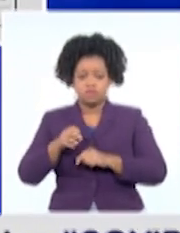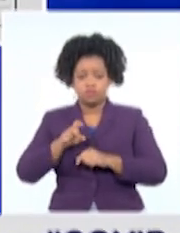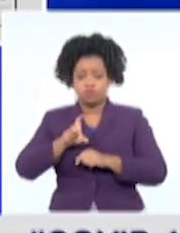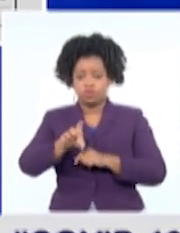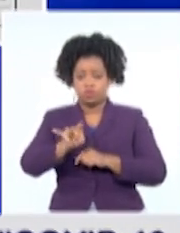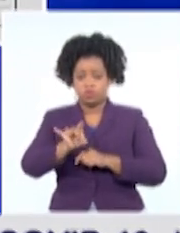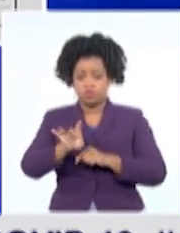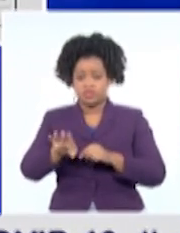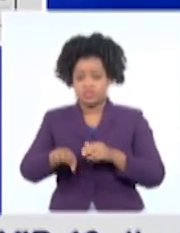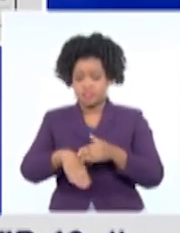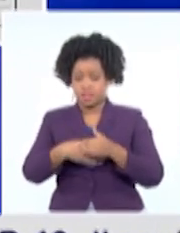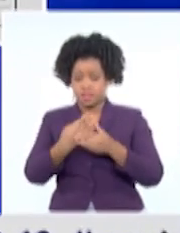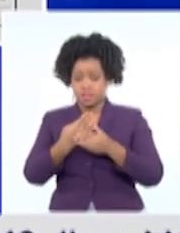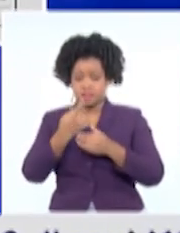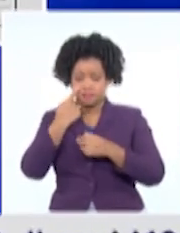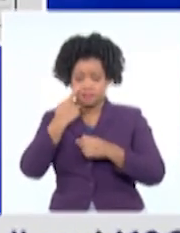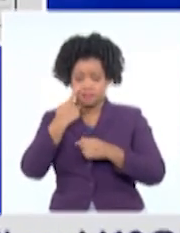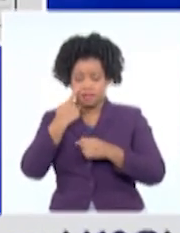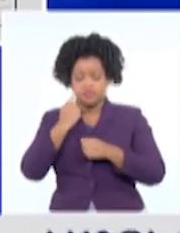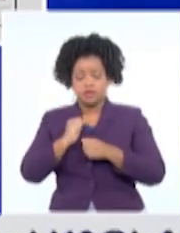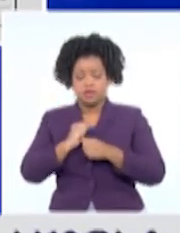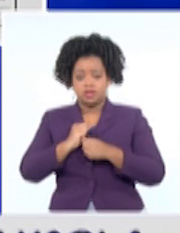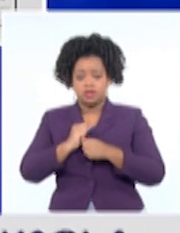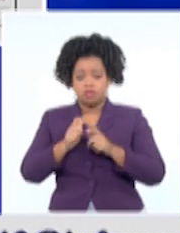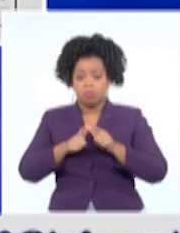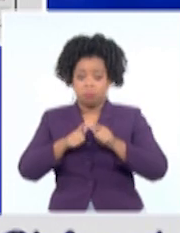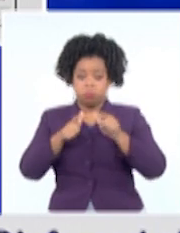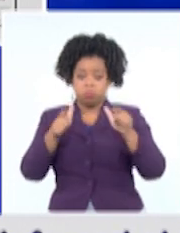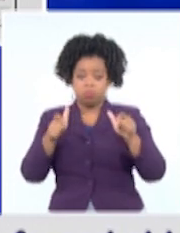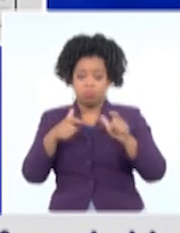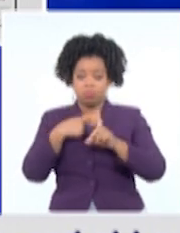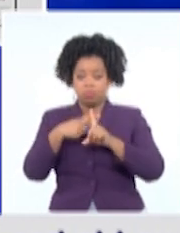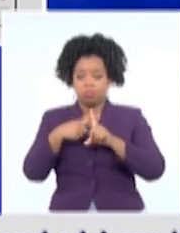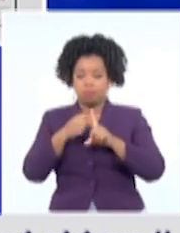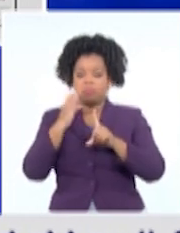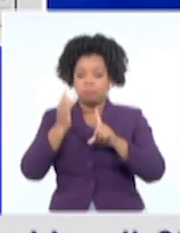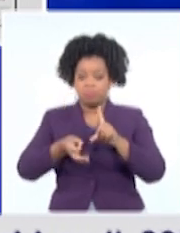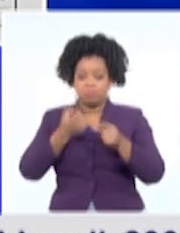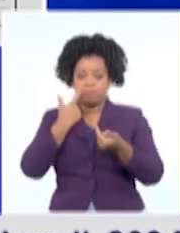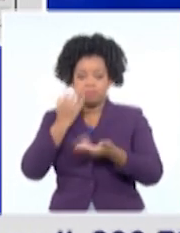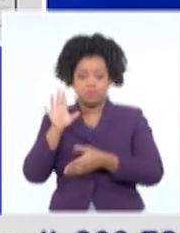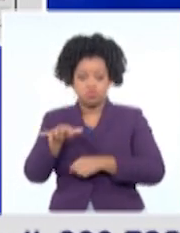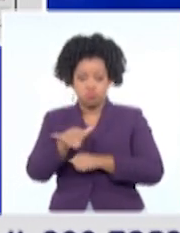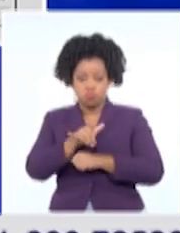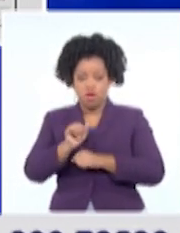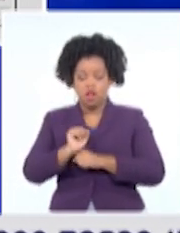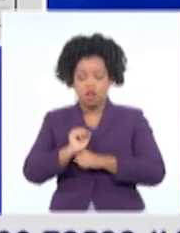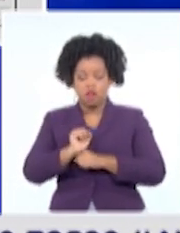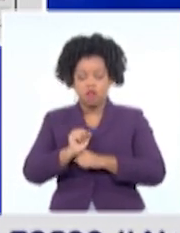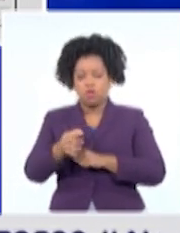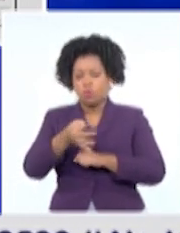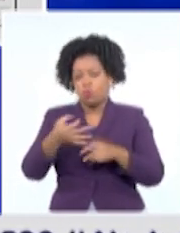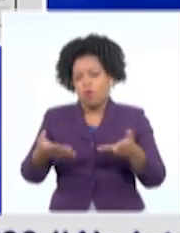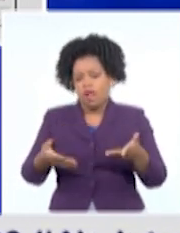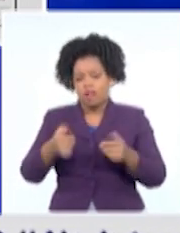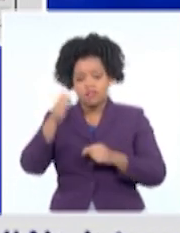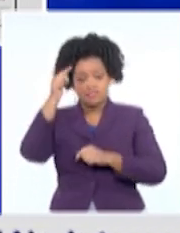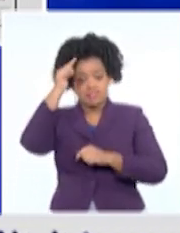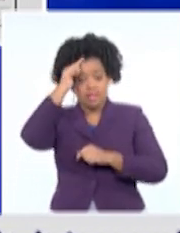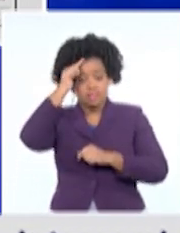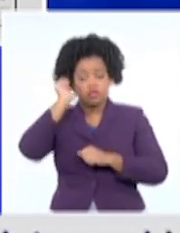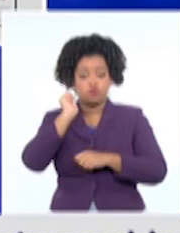15 días han apartado la mayor incidencia los tienen ahí también. Sandino en primer lugar,